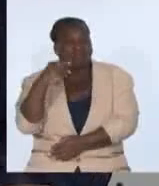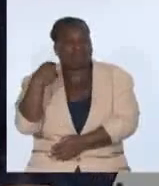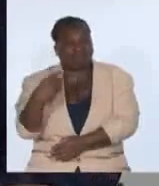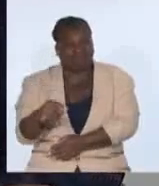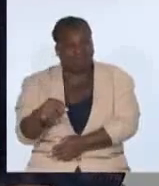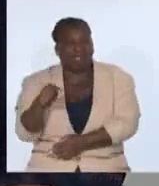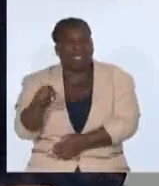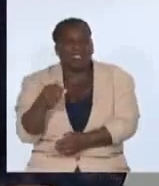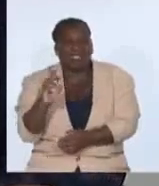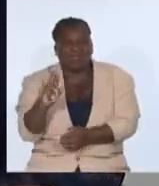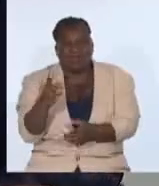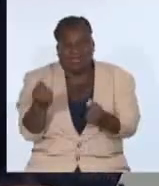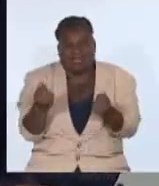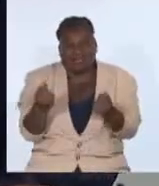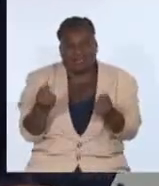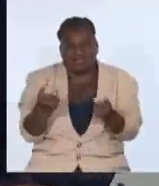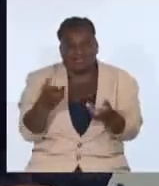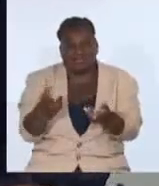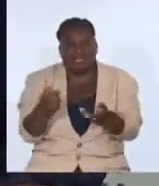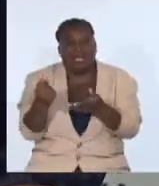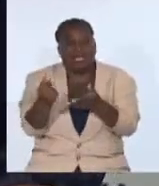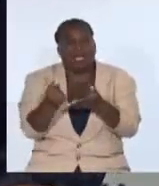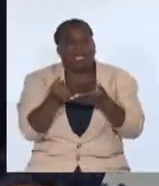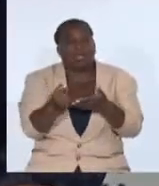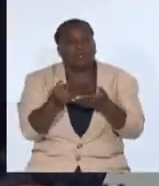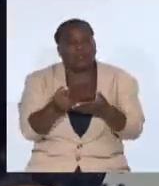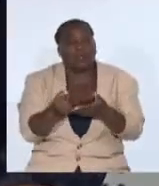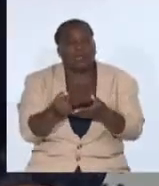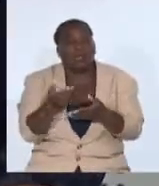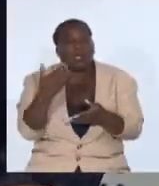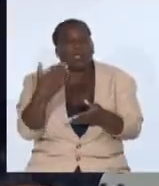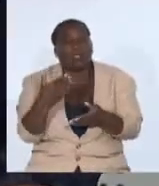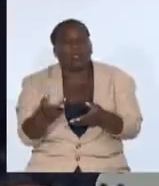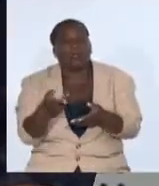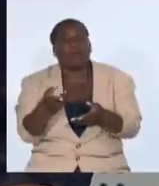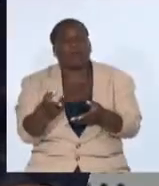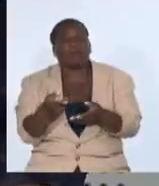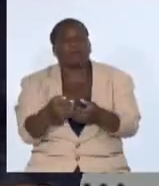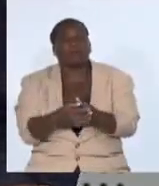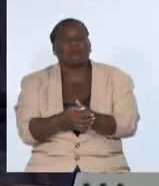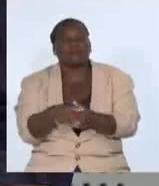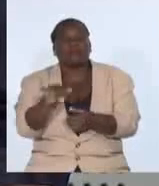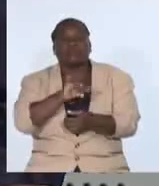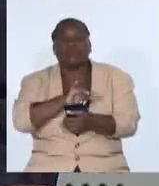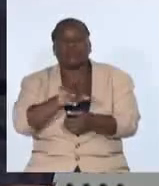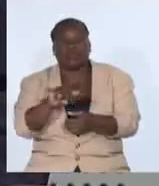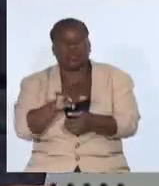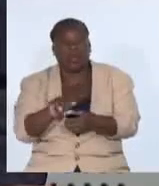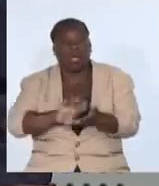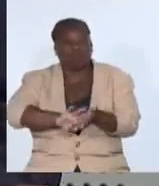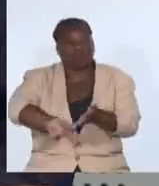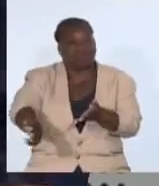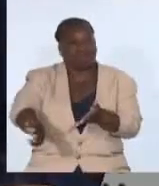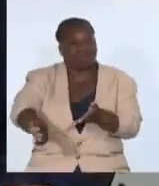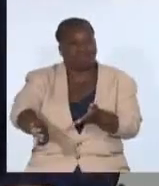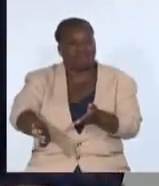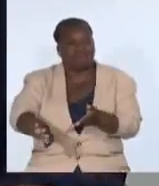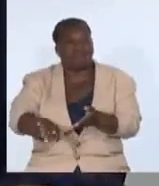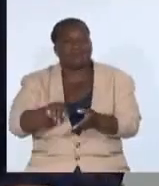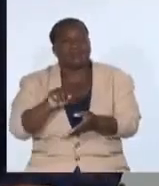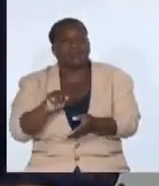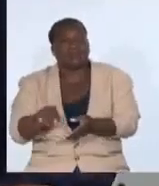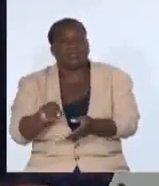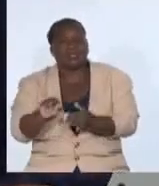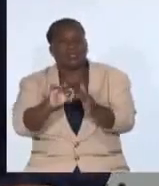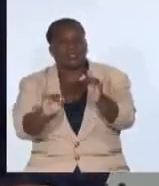varios siglos ha alimentado la riquezas de las antiguas potencias coloniales y relegado a nuestras naciones a un papel